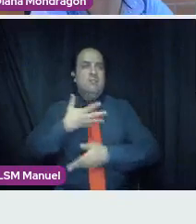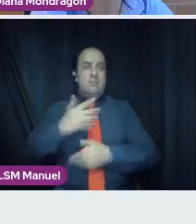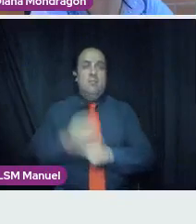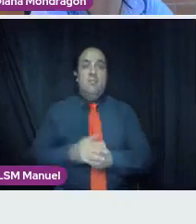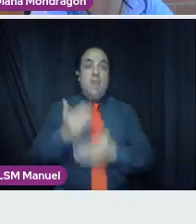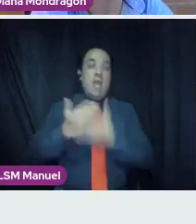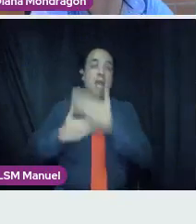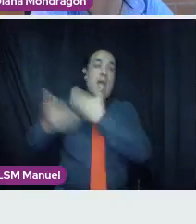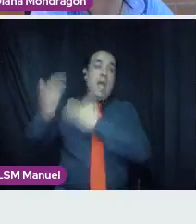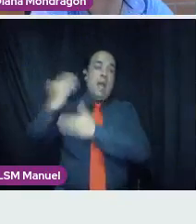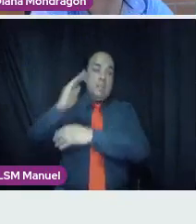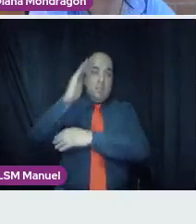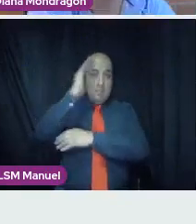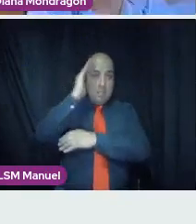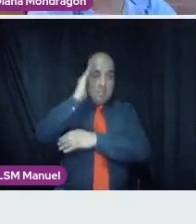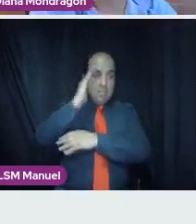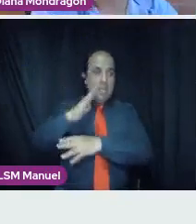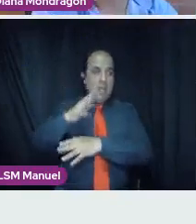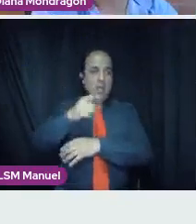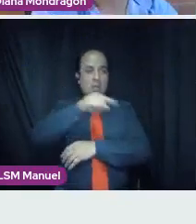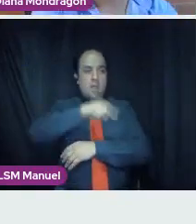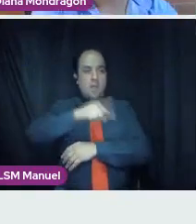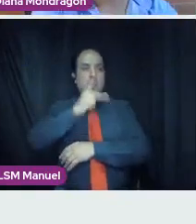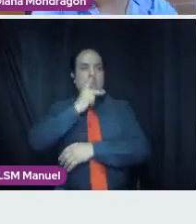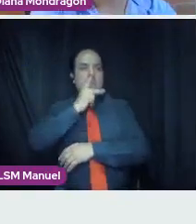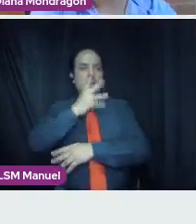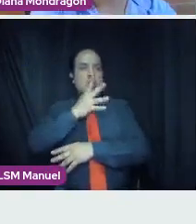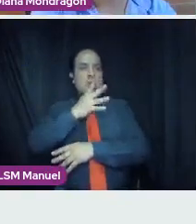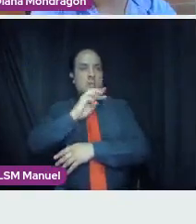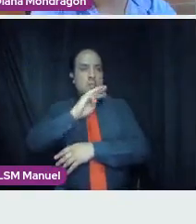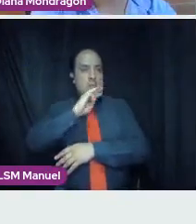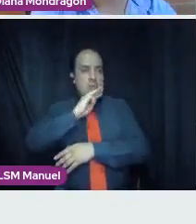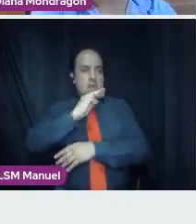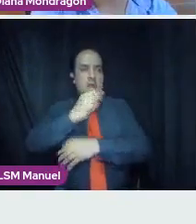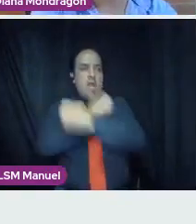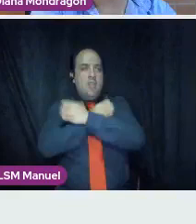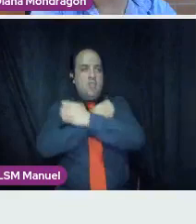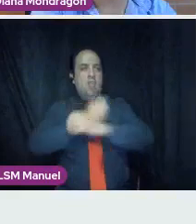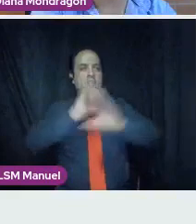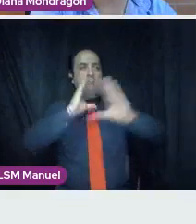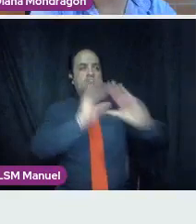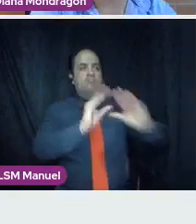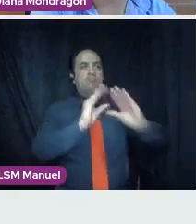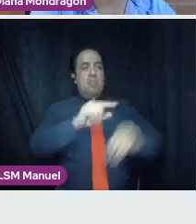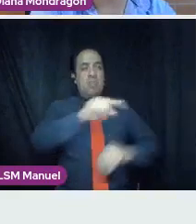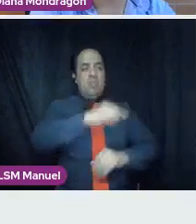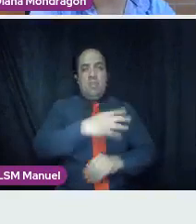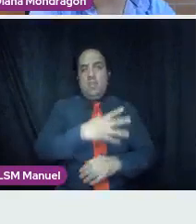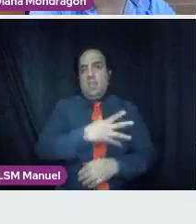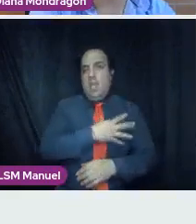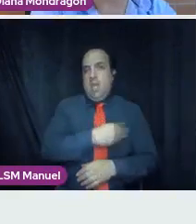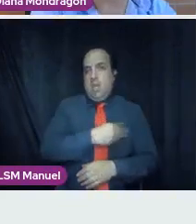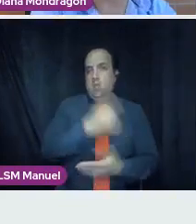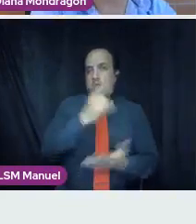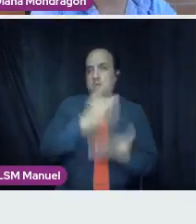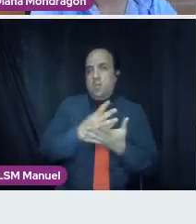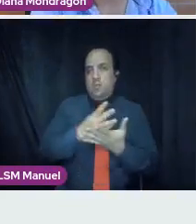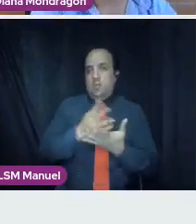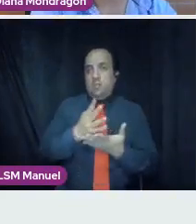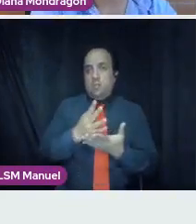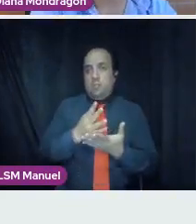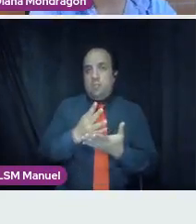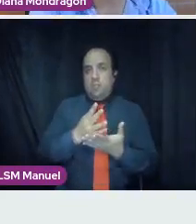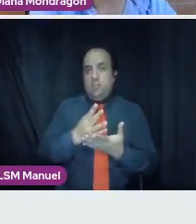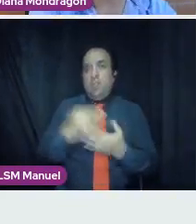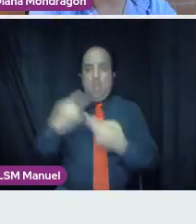se esperaba que los padres fueran quienes proporcionaran toda la educación y los hijos se educaran solo en la parte académica, perdón, y